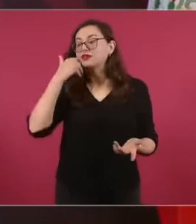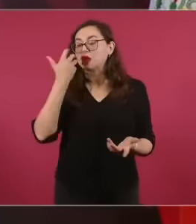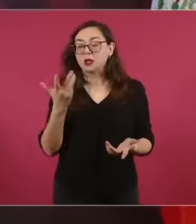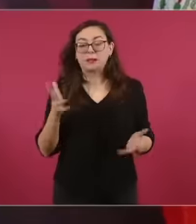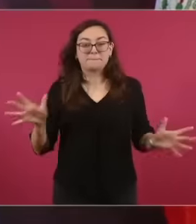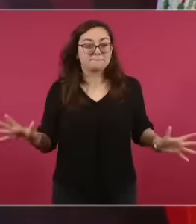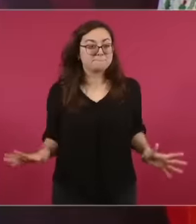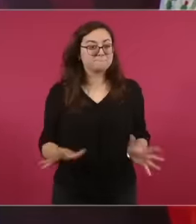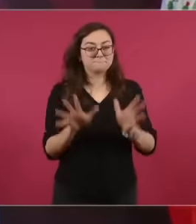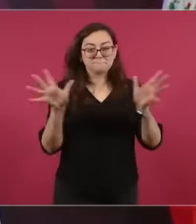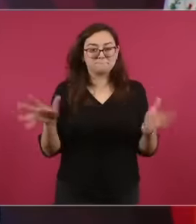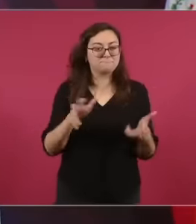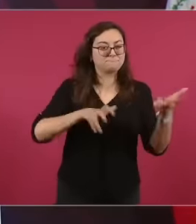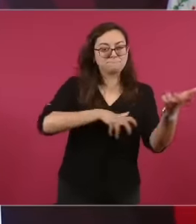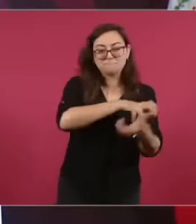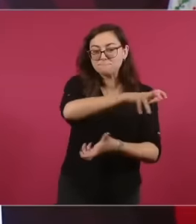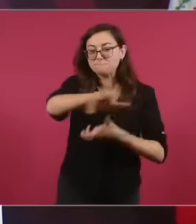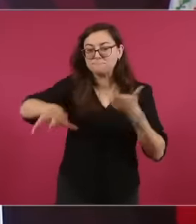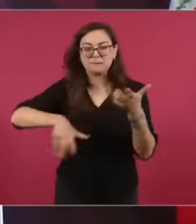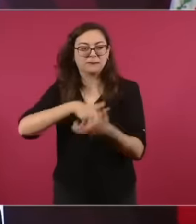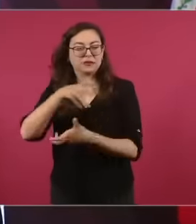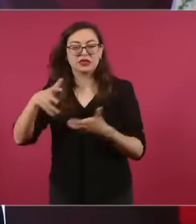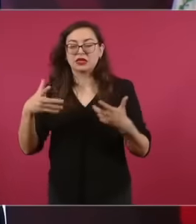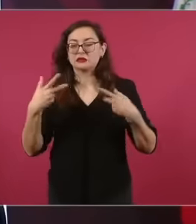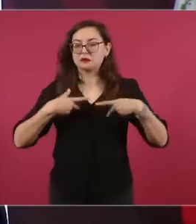inestabilidad. Pues no,